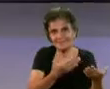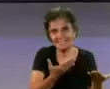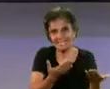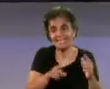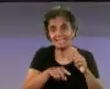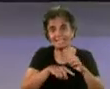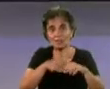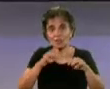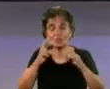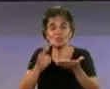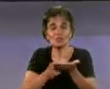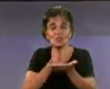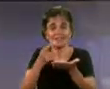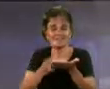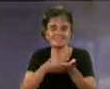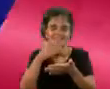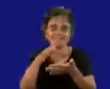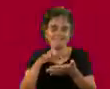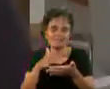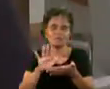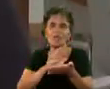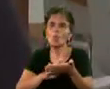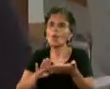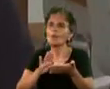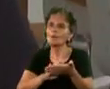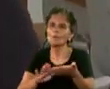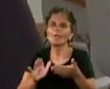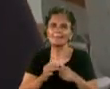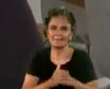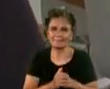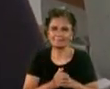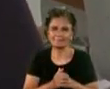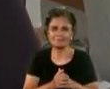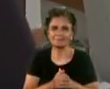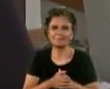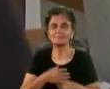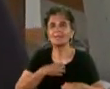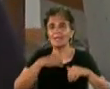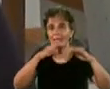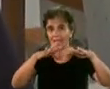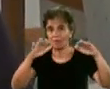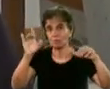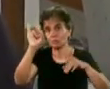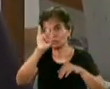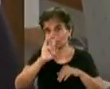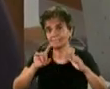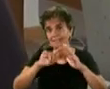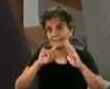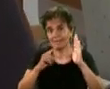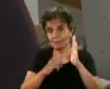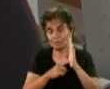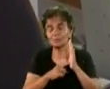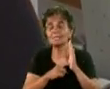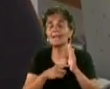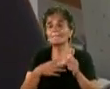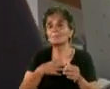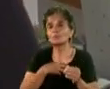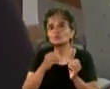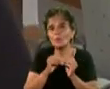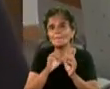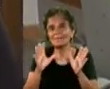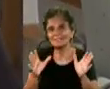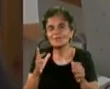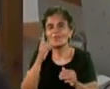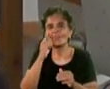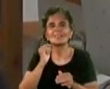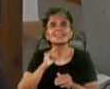lectura renovada. De los alumnos de carreras ULP empezaron el cursado de las clases, de las materias, y el día 13